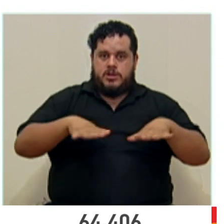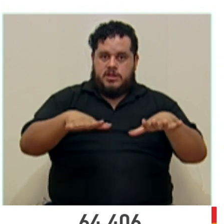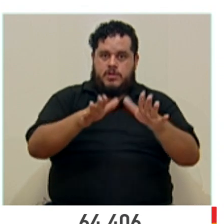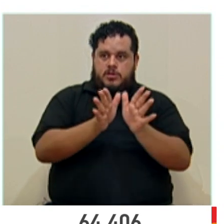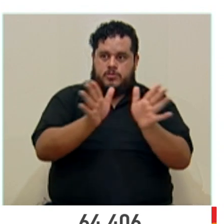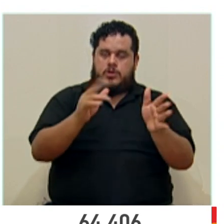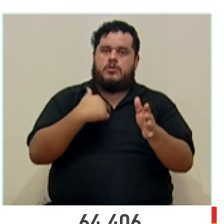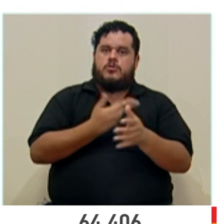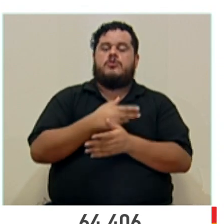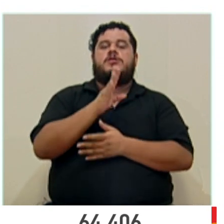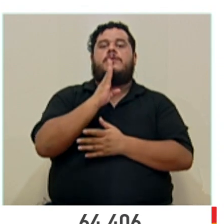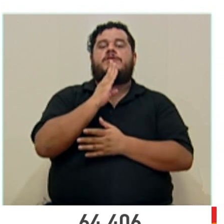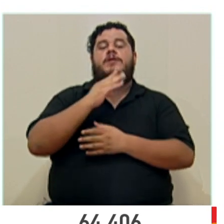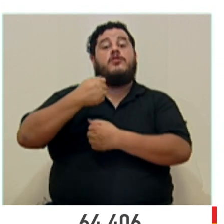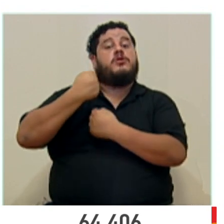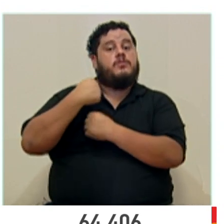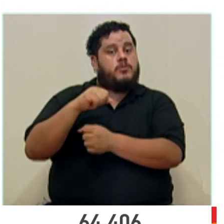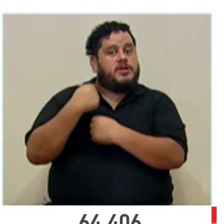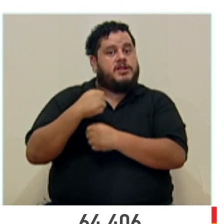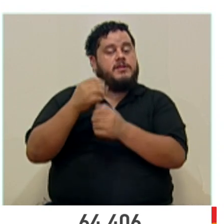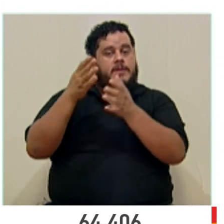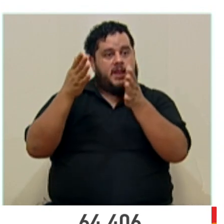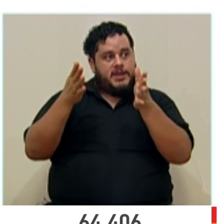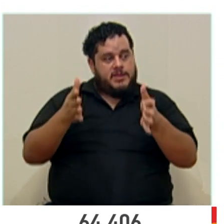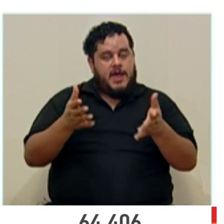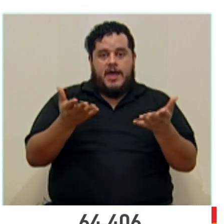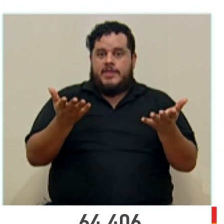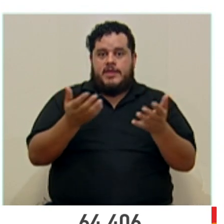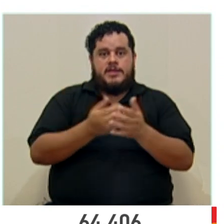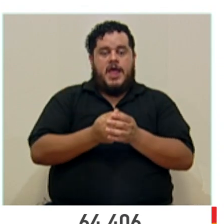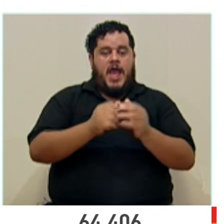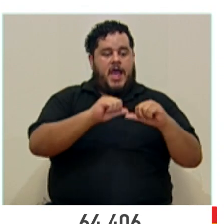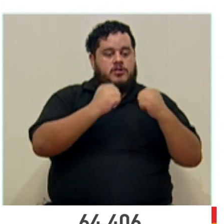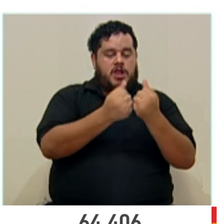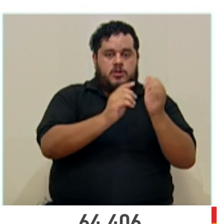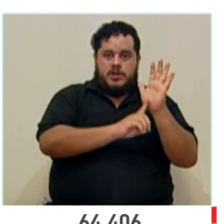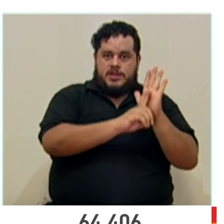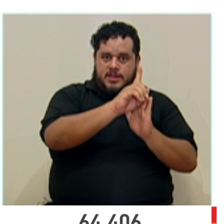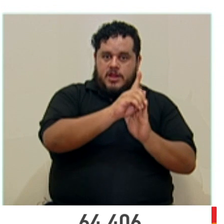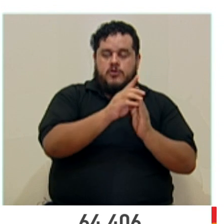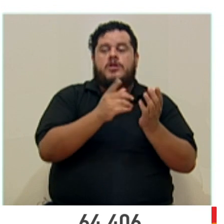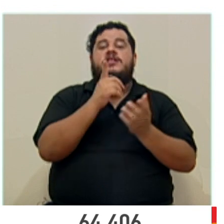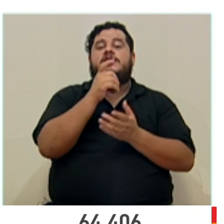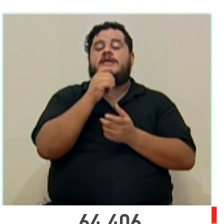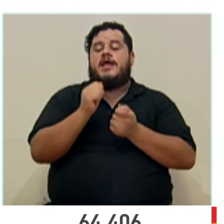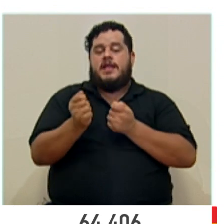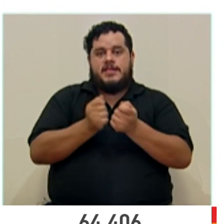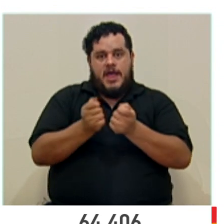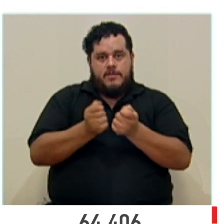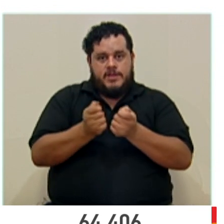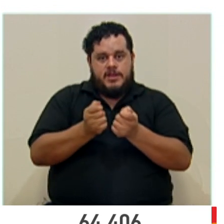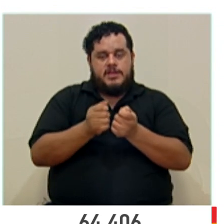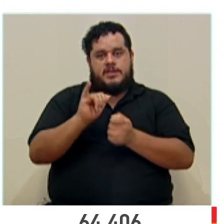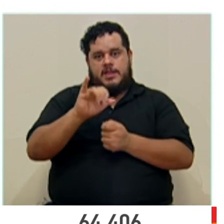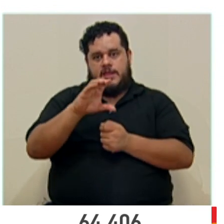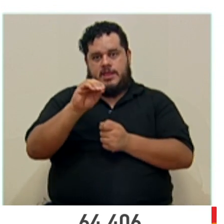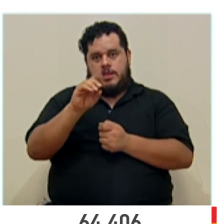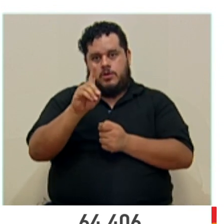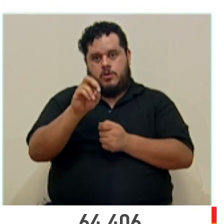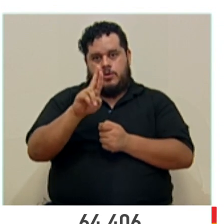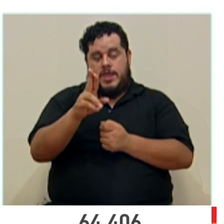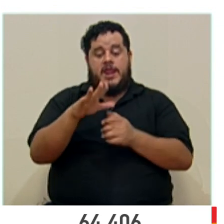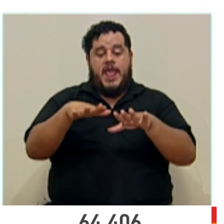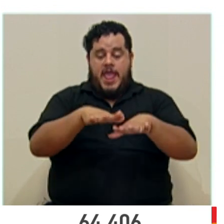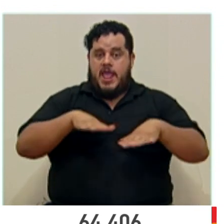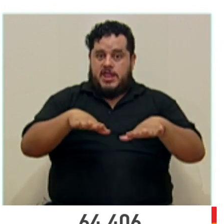públicos, estamos hablando de municipalidades, de asociaciones de desarrollo, de quienes administran desde el ICODER espacios